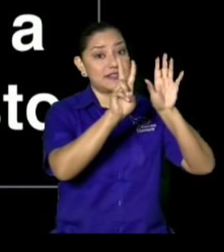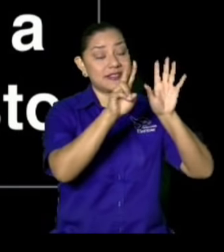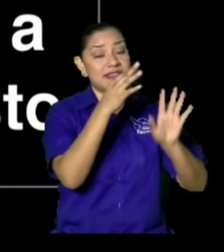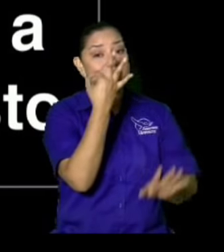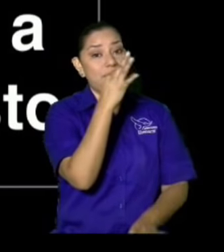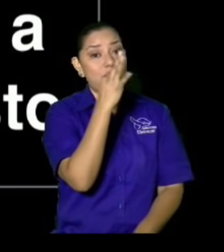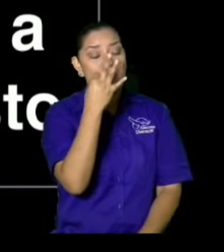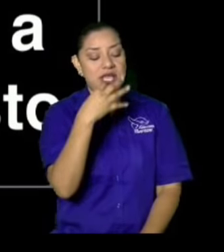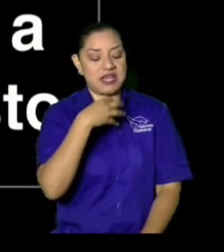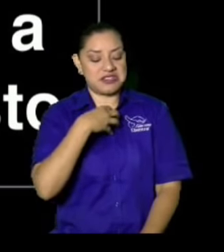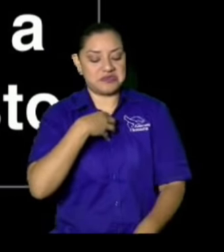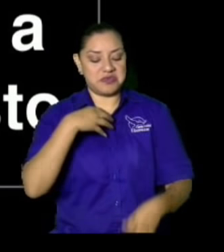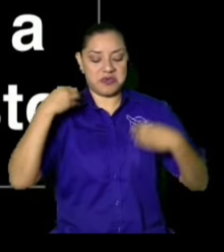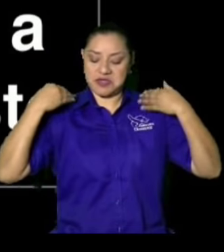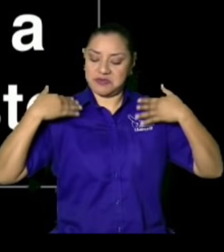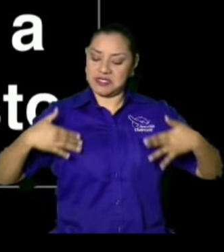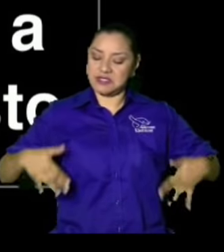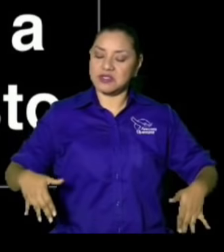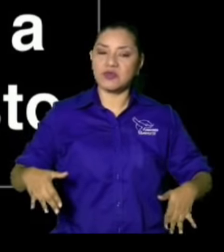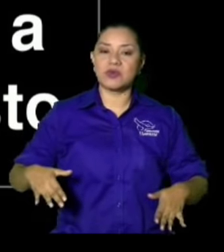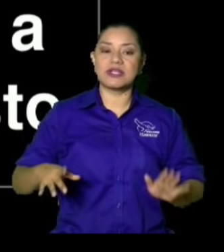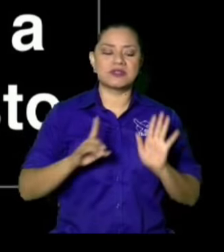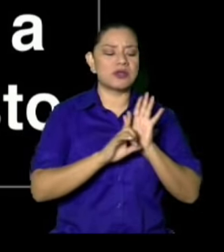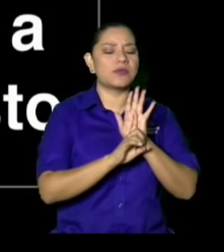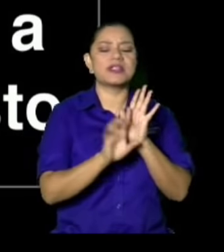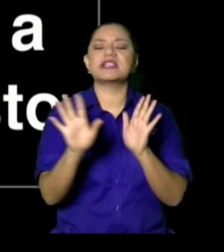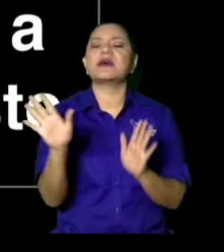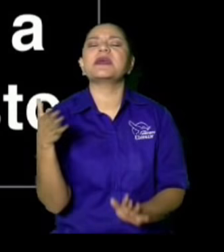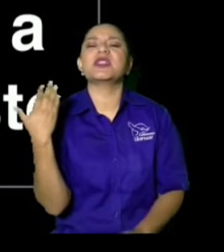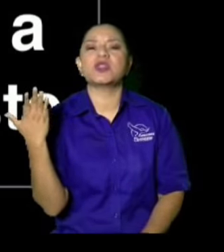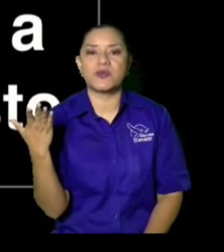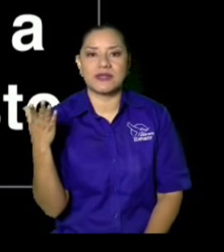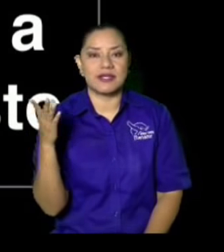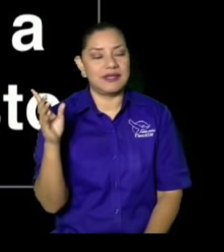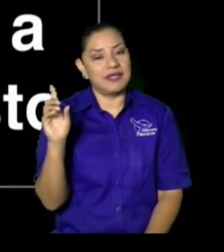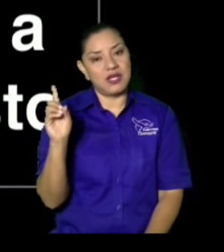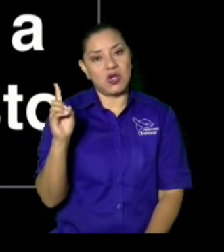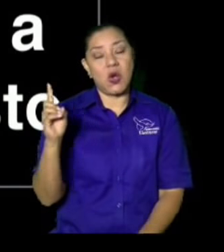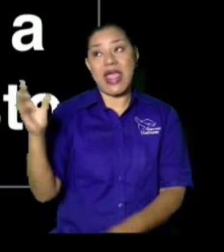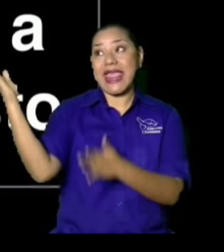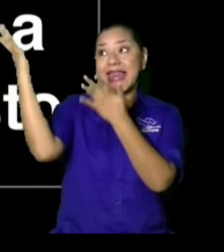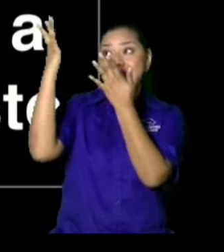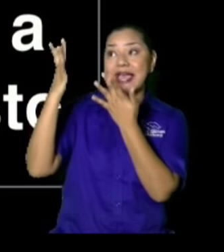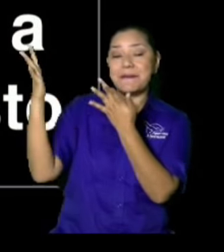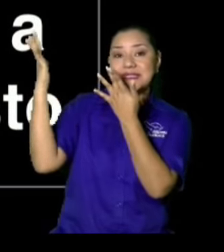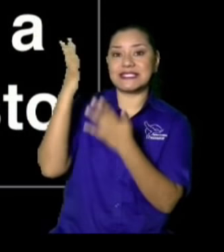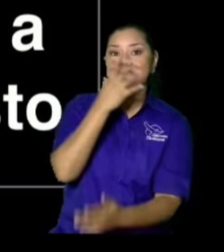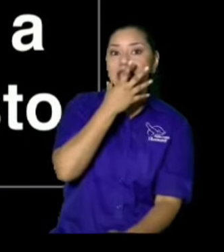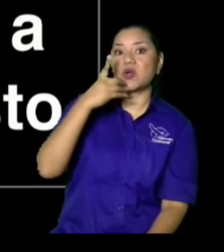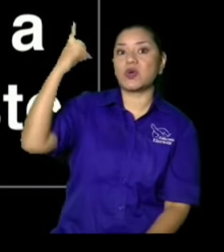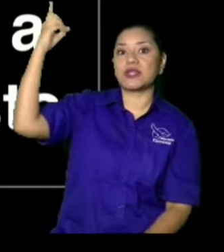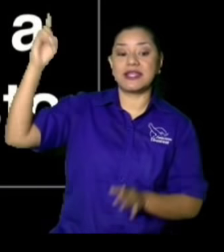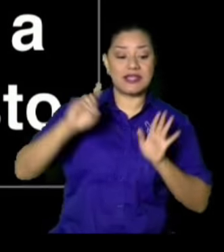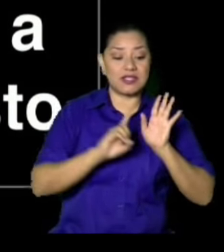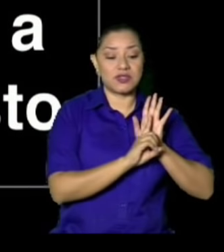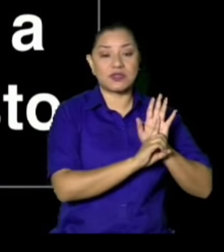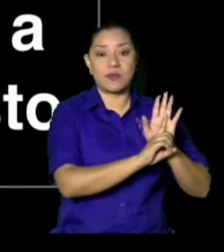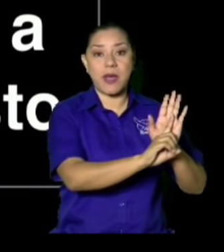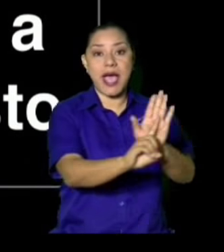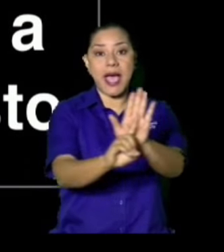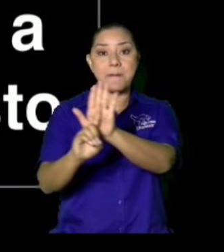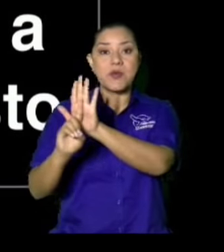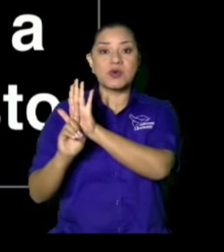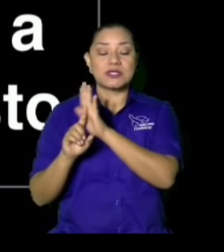nuestras propias vestiduras tendremos, les muestran el renuevo. Dentro de la soberana misericordia, él está diciendo: te voy a mostrar